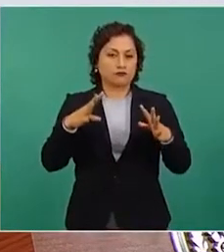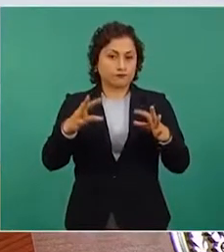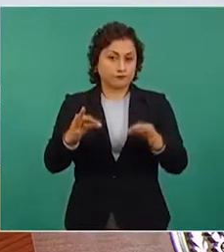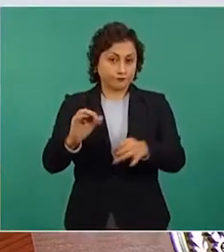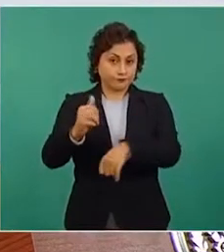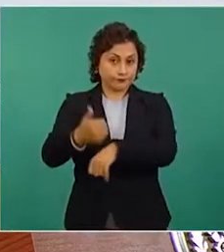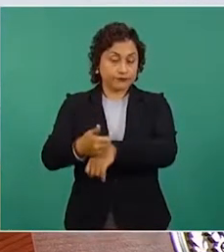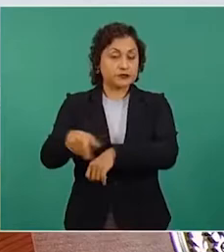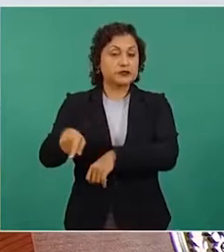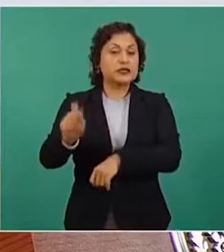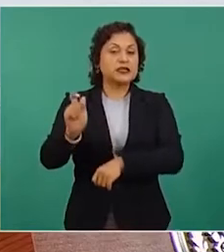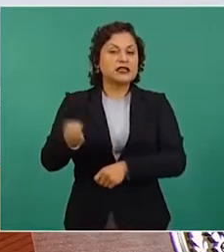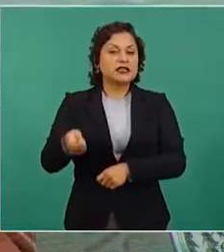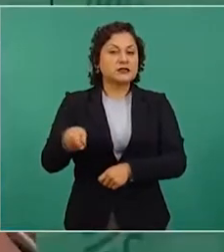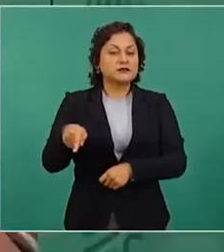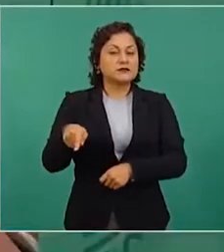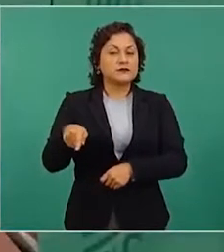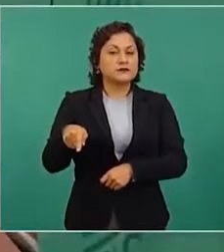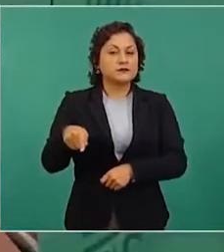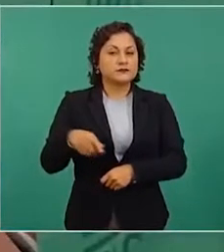tenía como